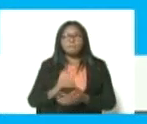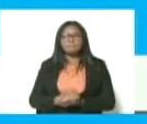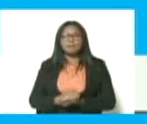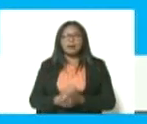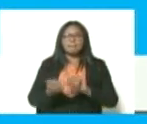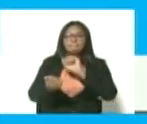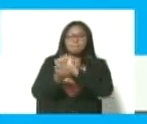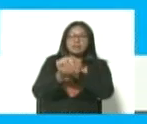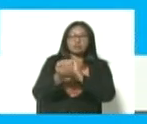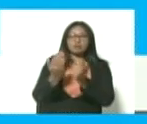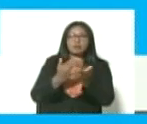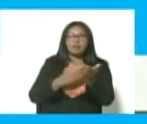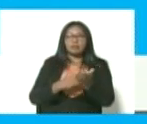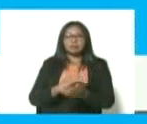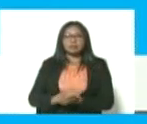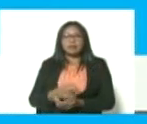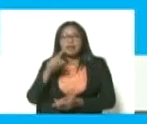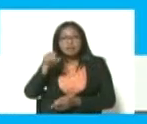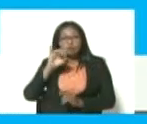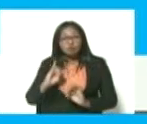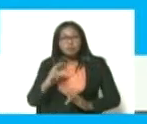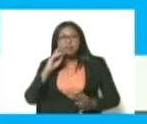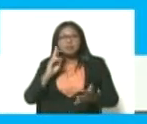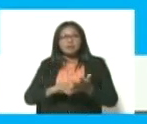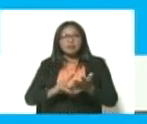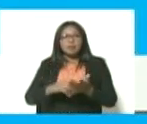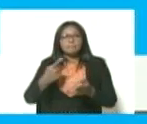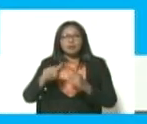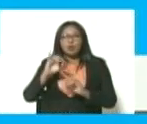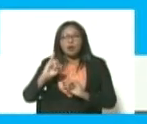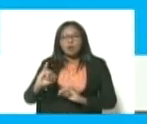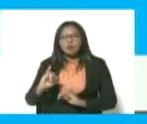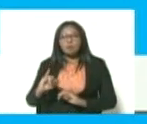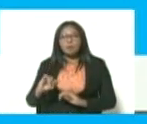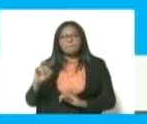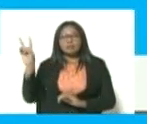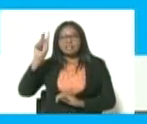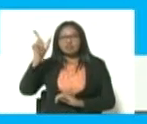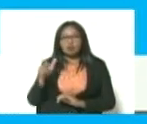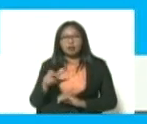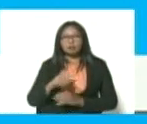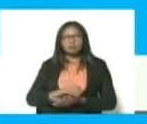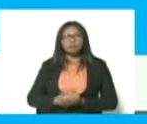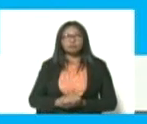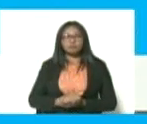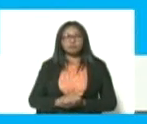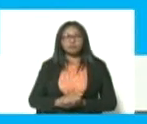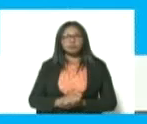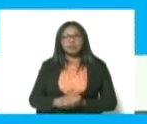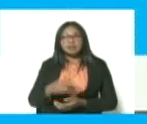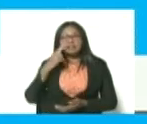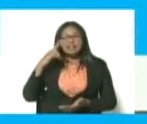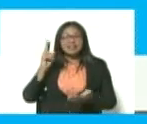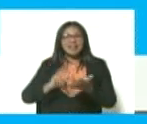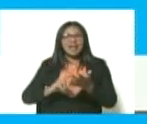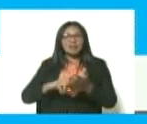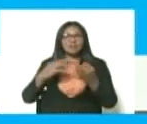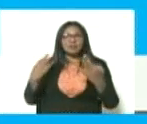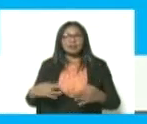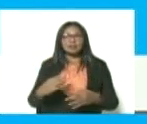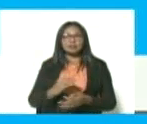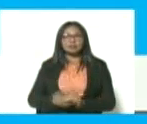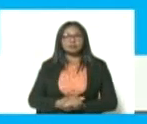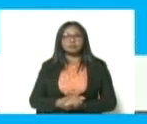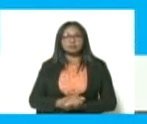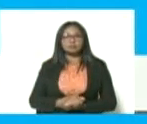exterior. Esa es la verdad. Pero son venezolanos, ¿no? Esa es la verdad verdadera.